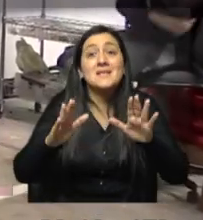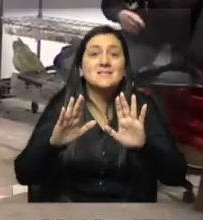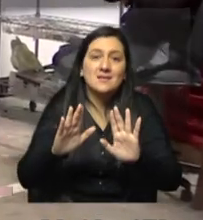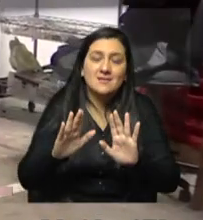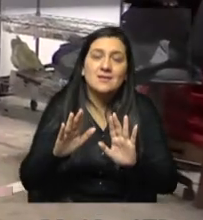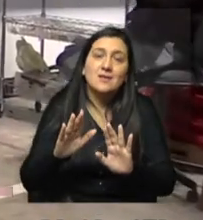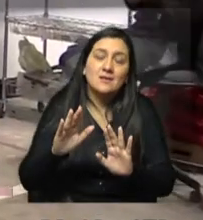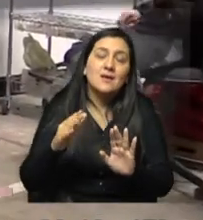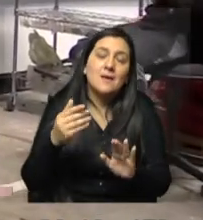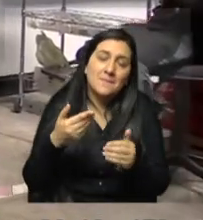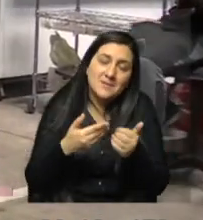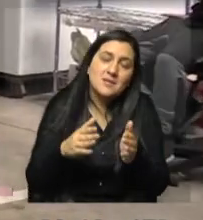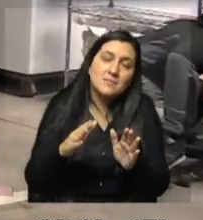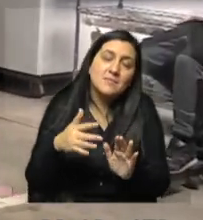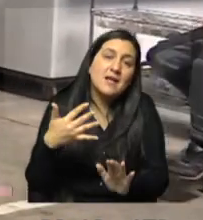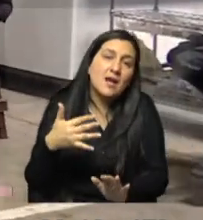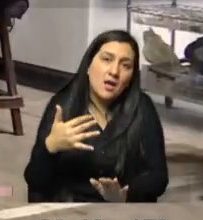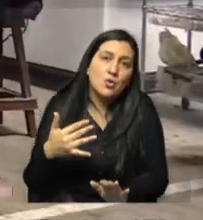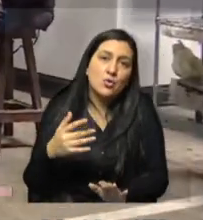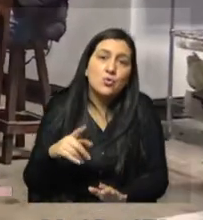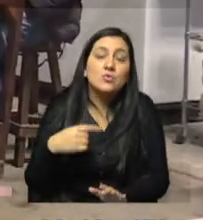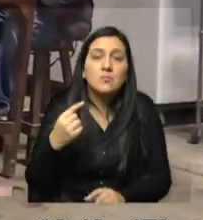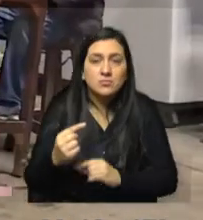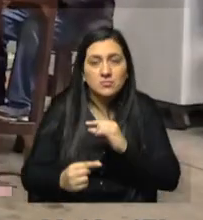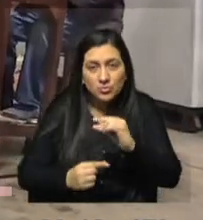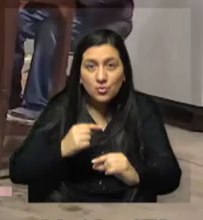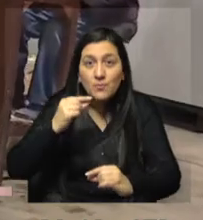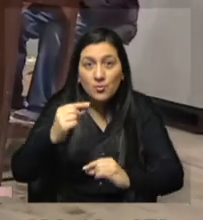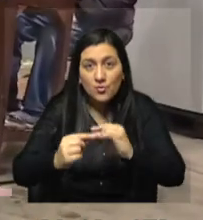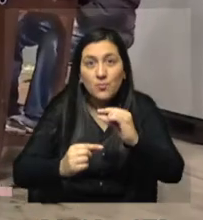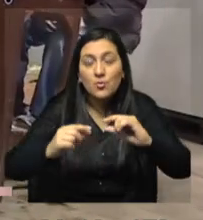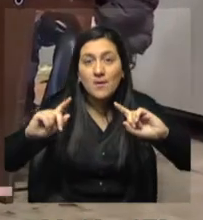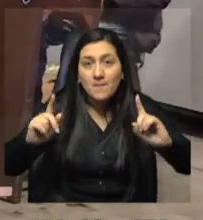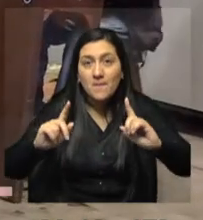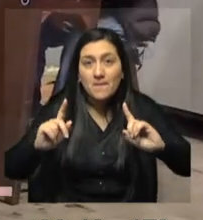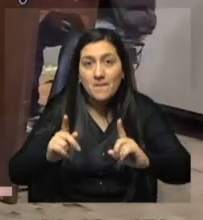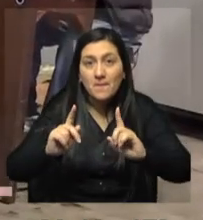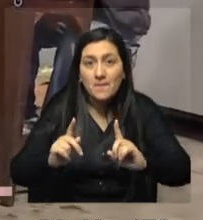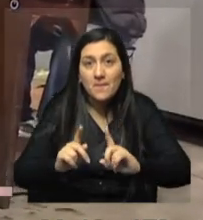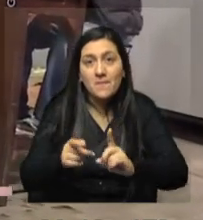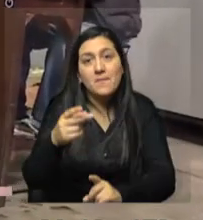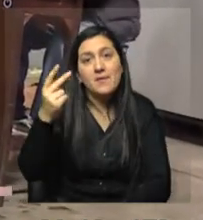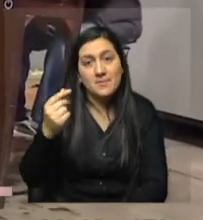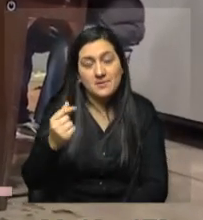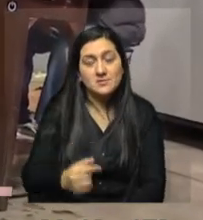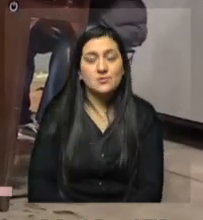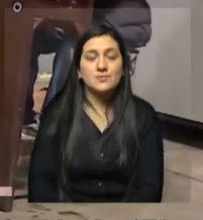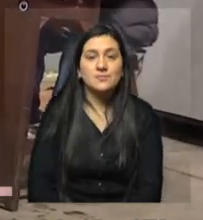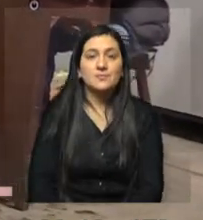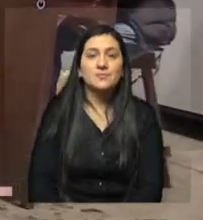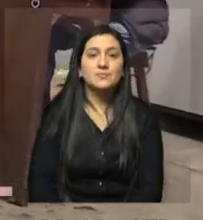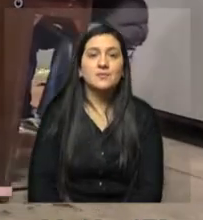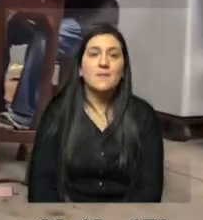zafra, empiezan con un precio relativamente alto y después, a medida que nos vamos instalando más la zafra, tenemos precios mucho más